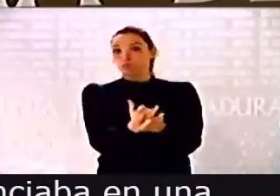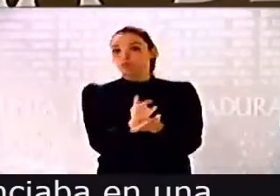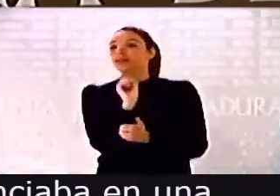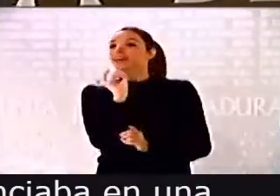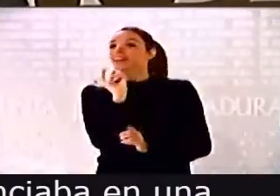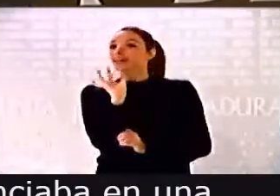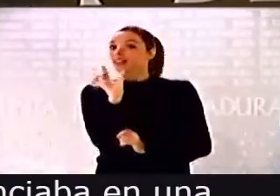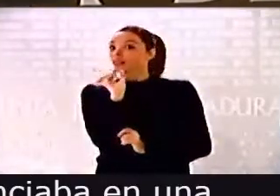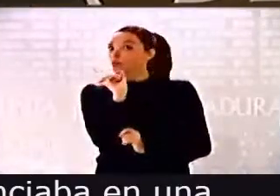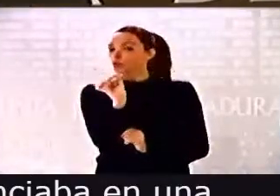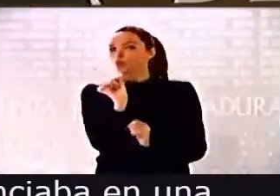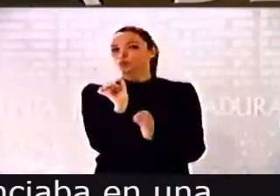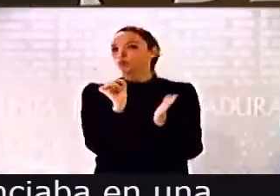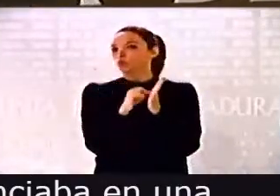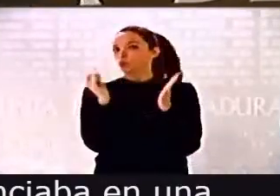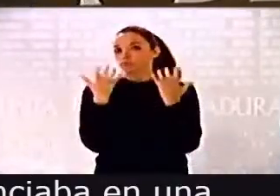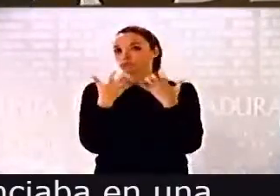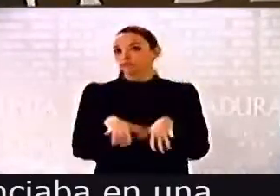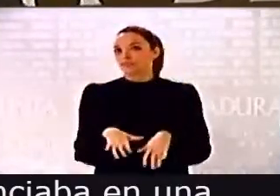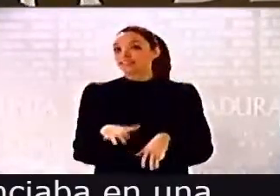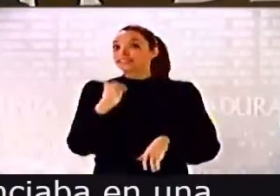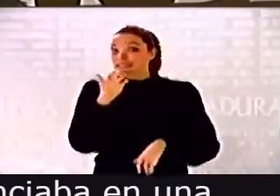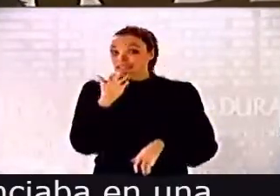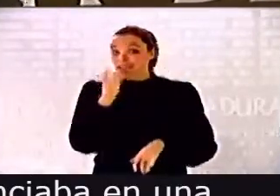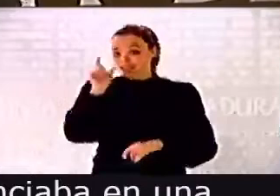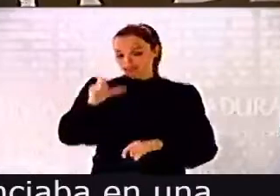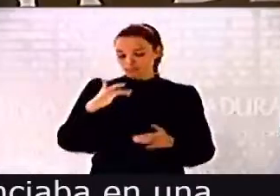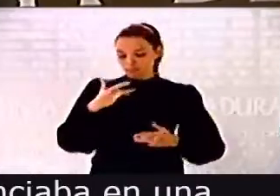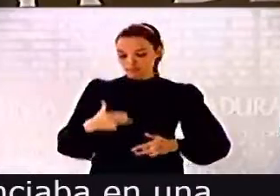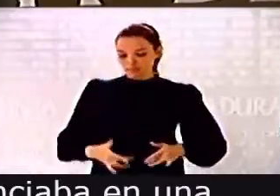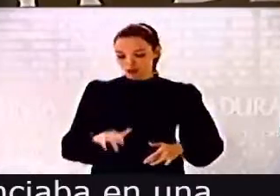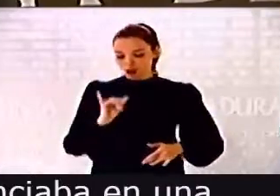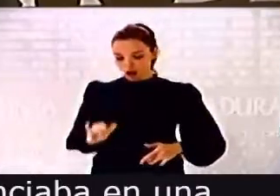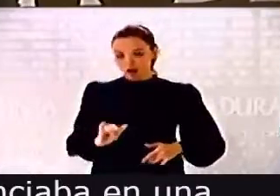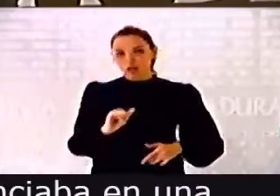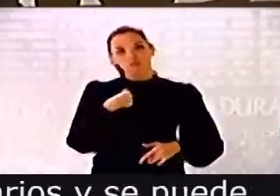con síntomas puede diagnosticar